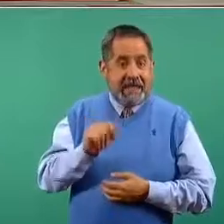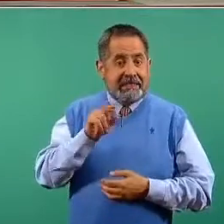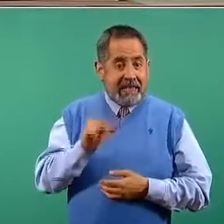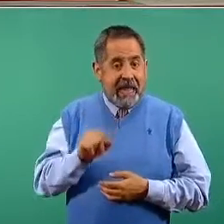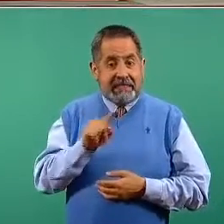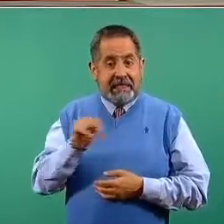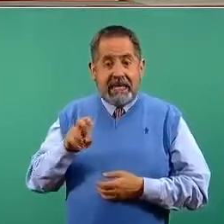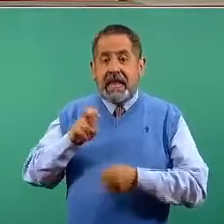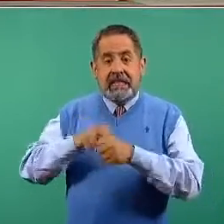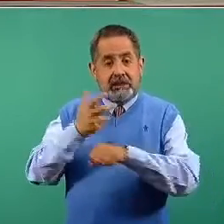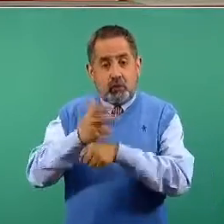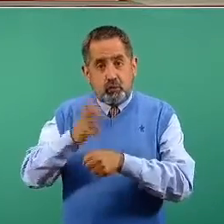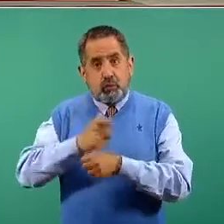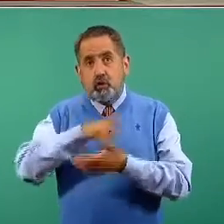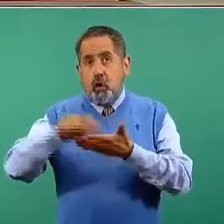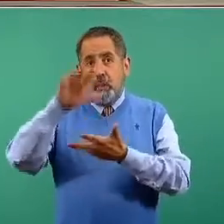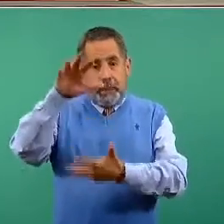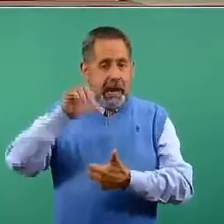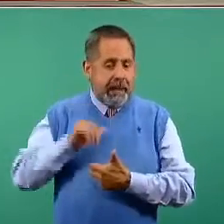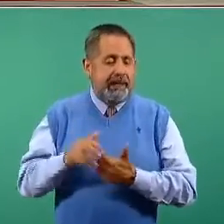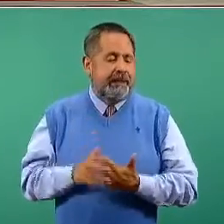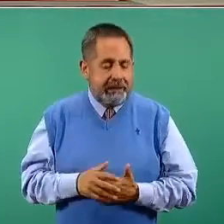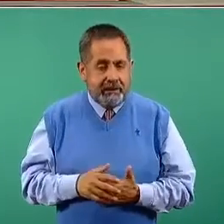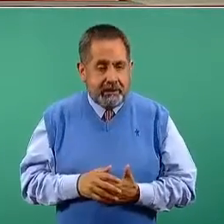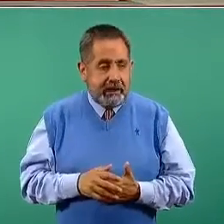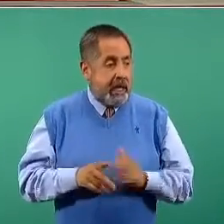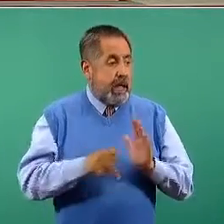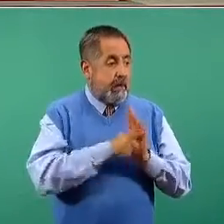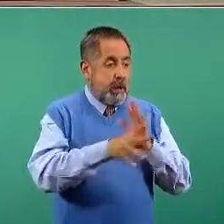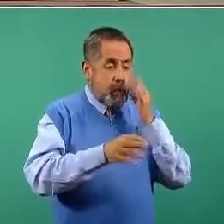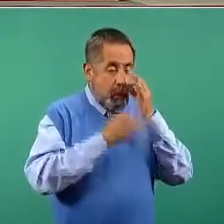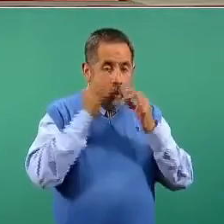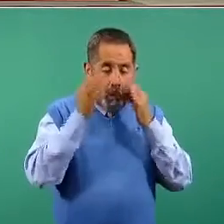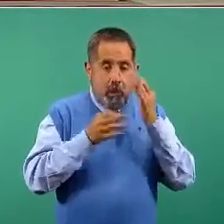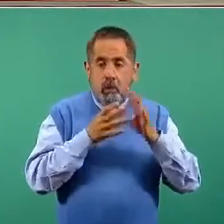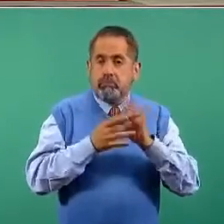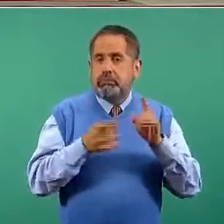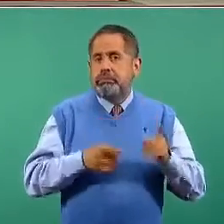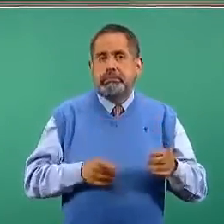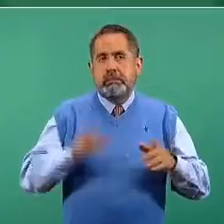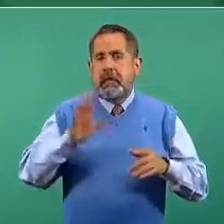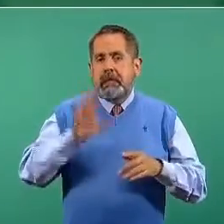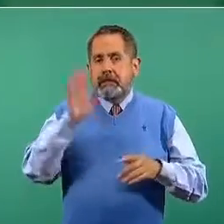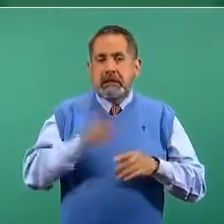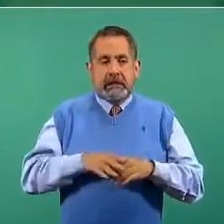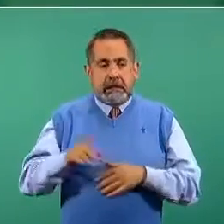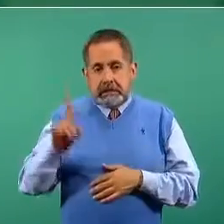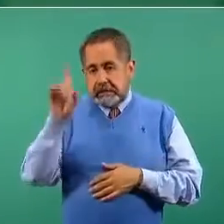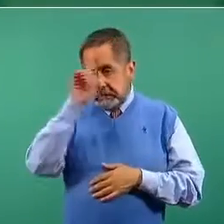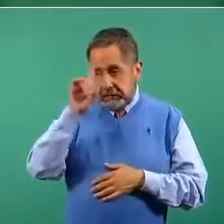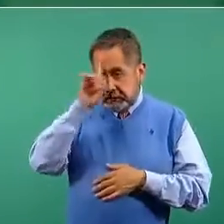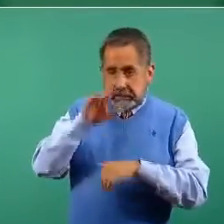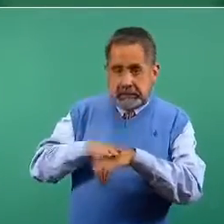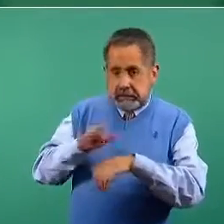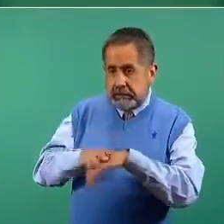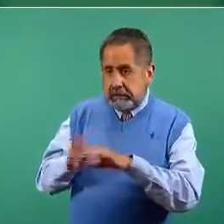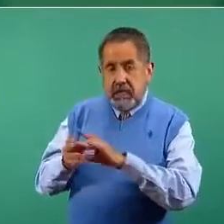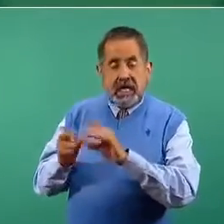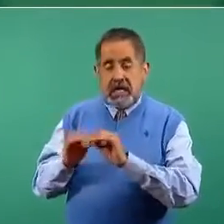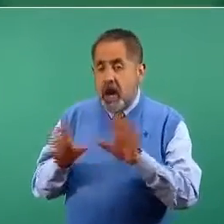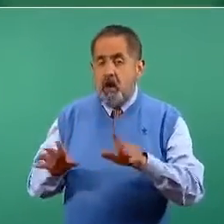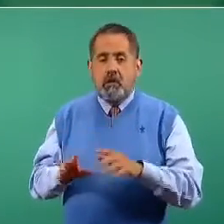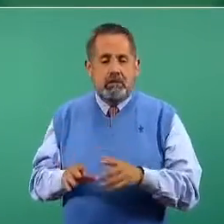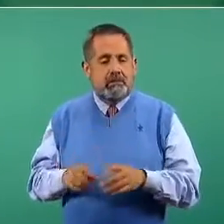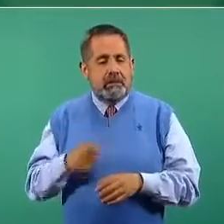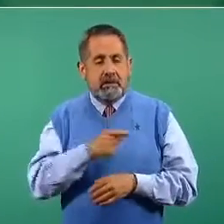Estados Unidos. Y las notas parecían poco como sugerir, algunas lo decían más o menos